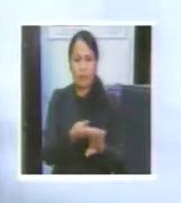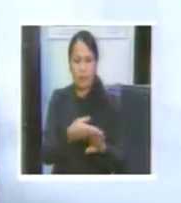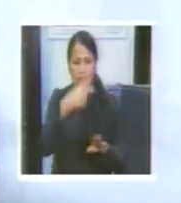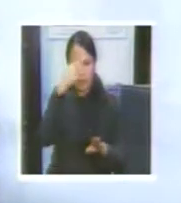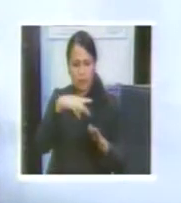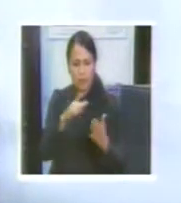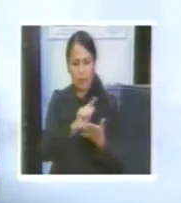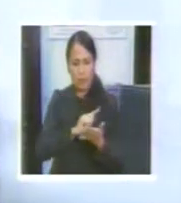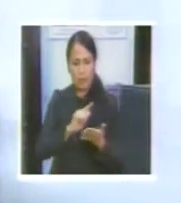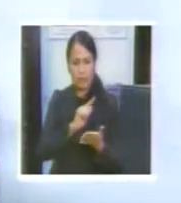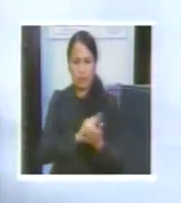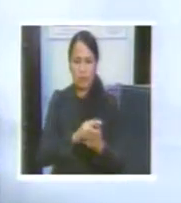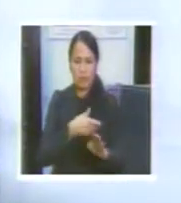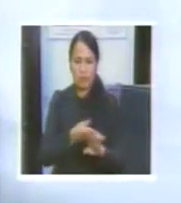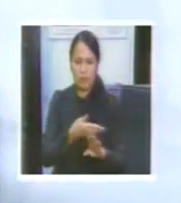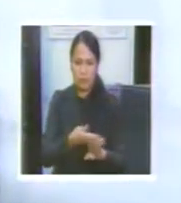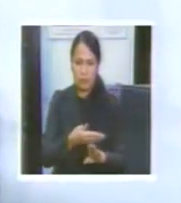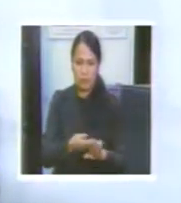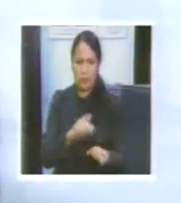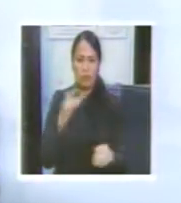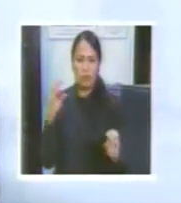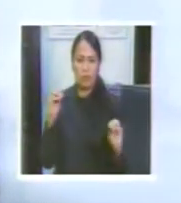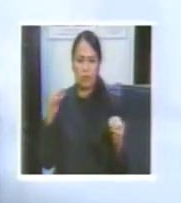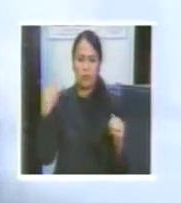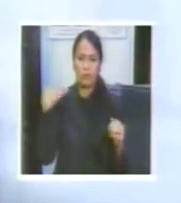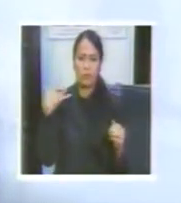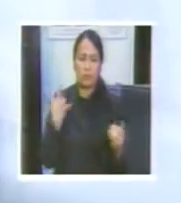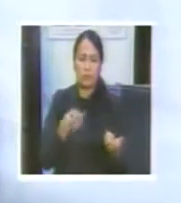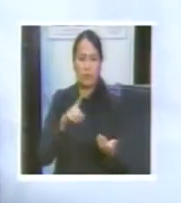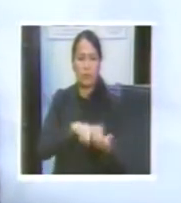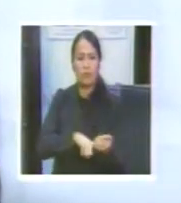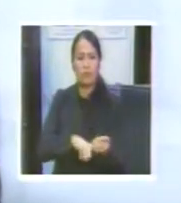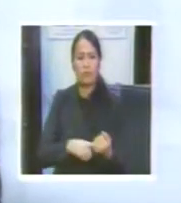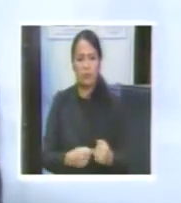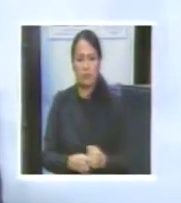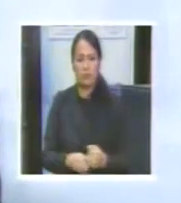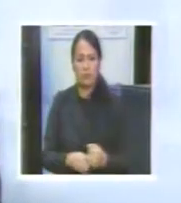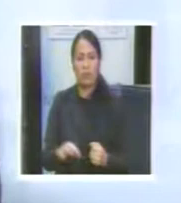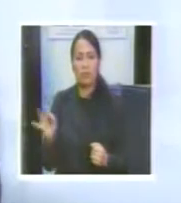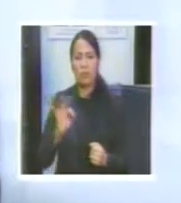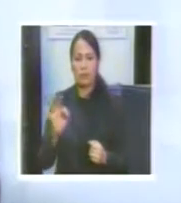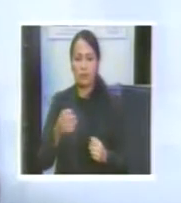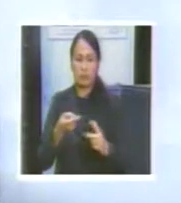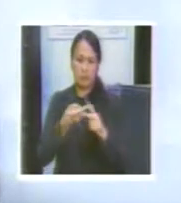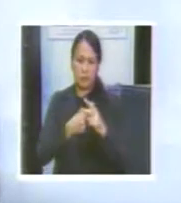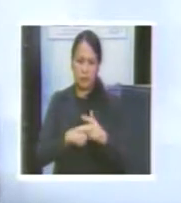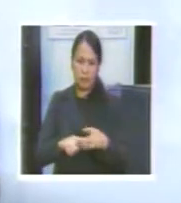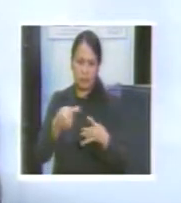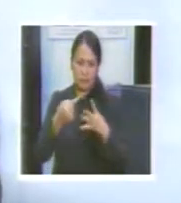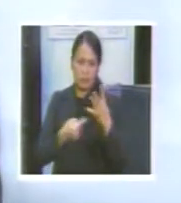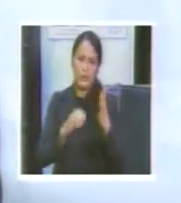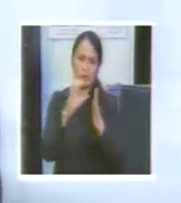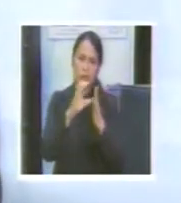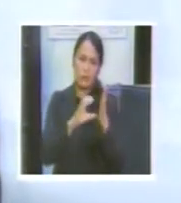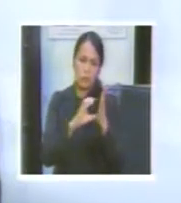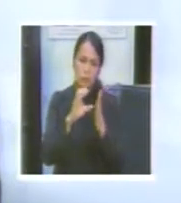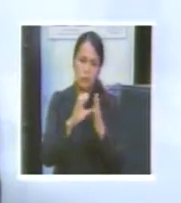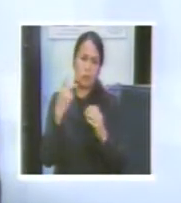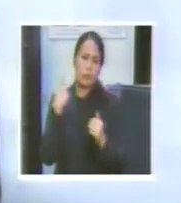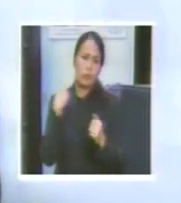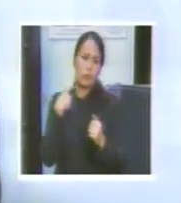de autodeterminación y no intervención en los asuntos internos, en cuanto a principios constitucionales de la política exterior